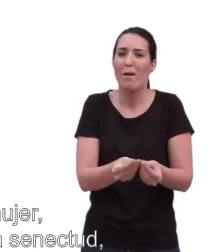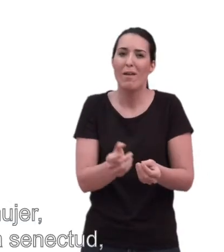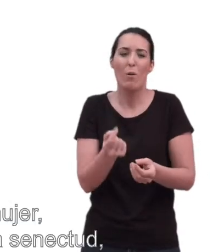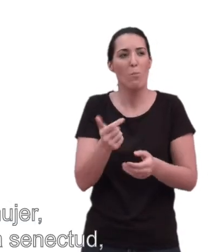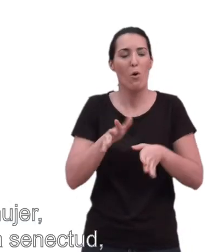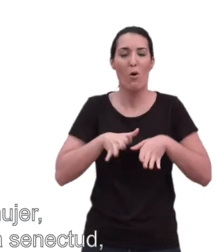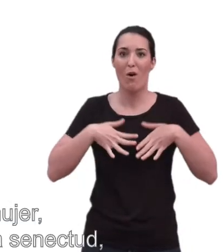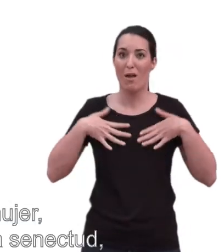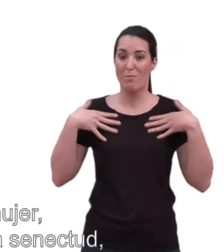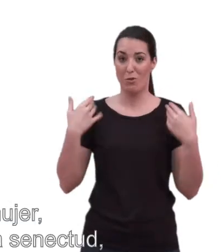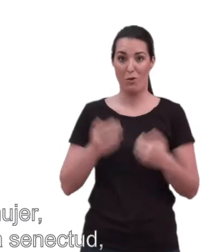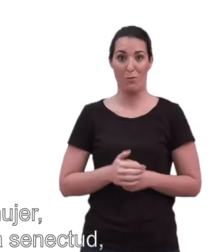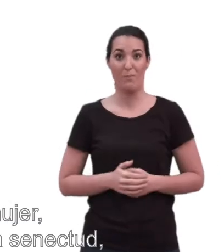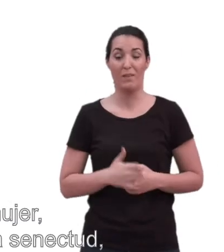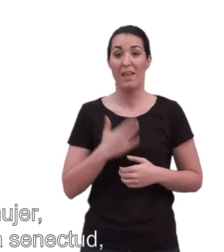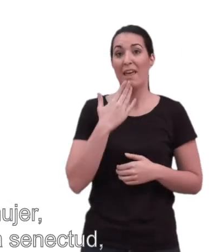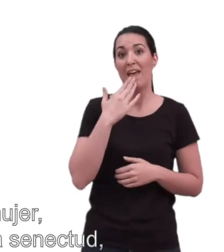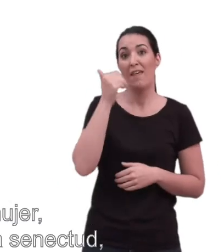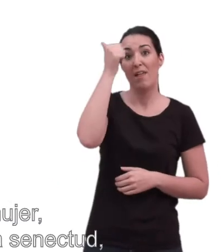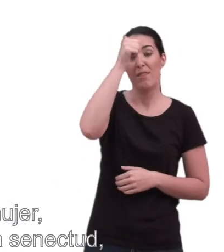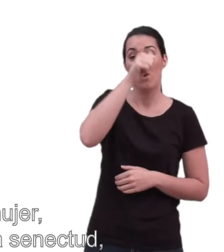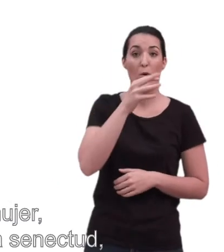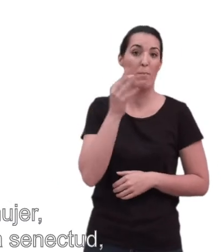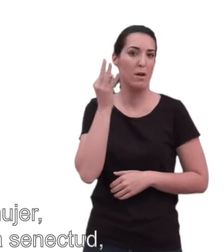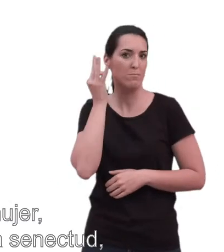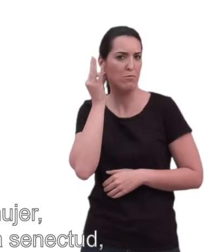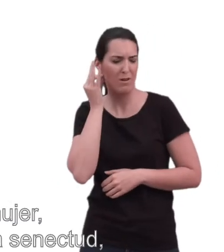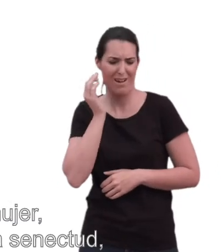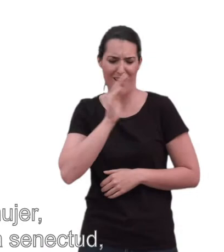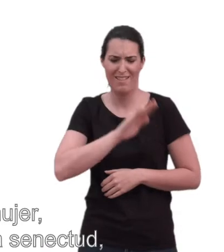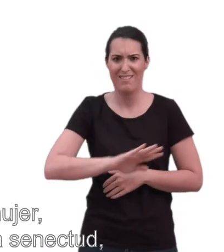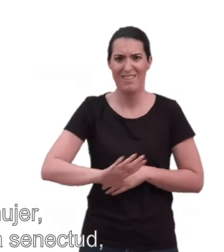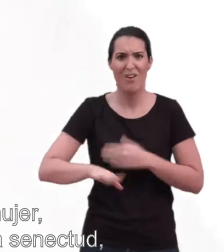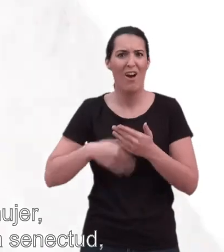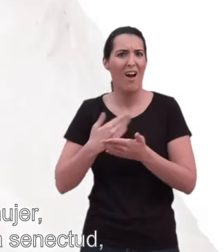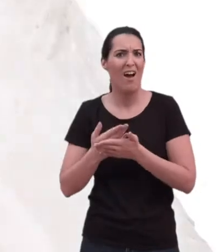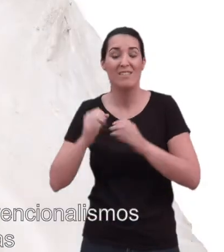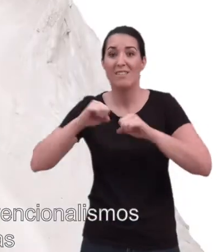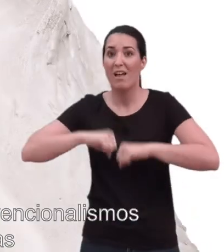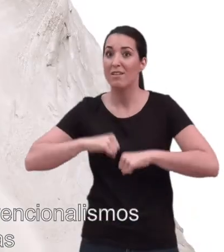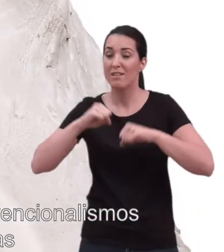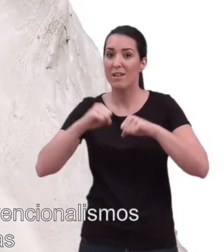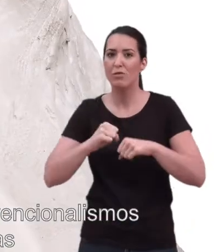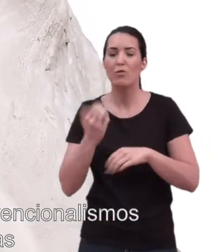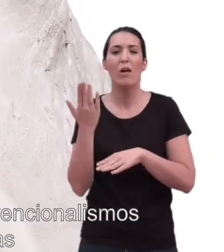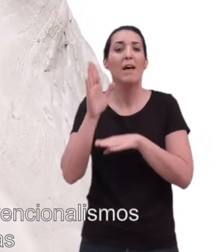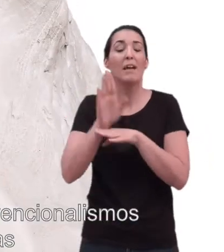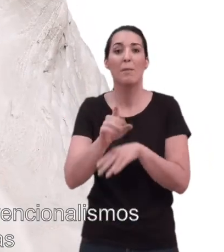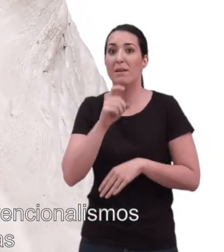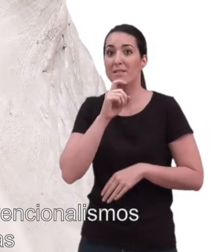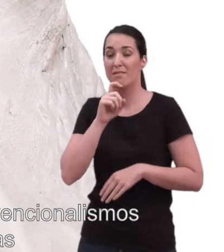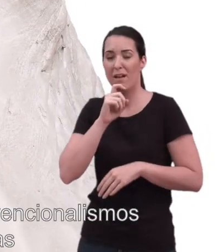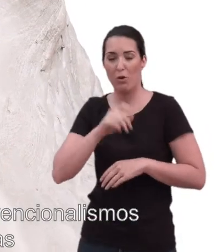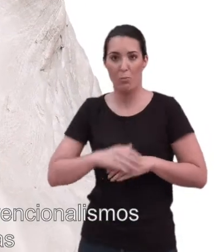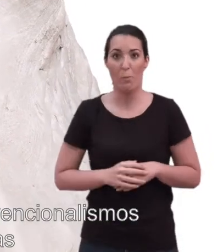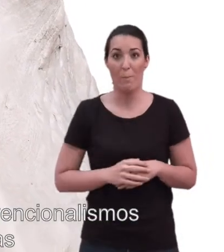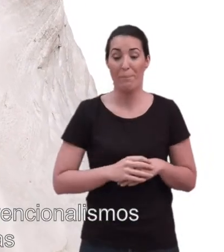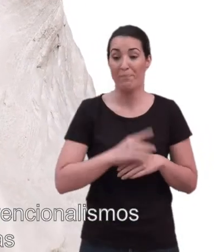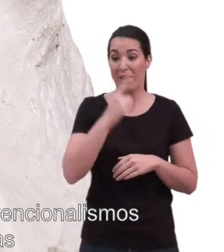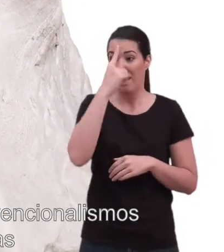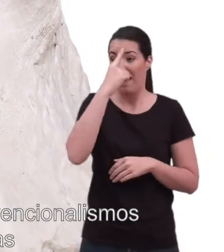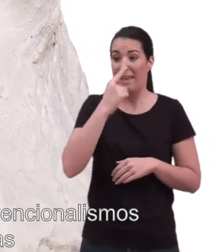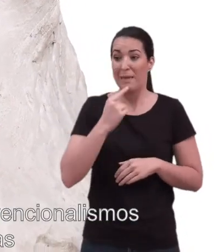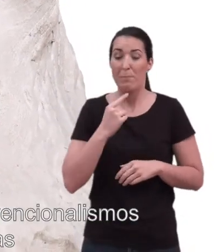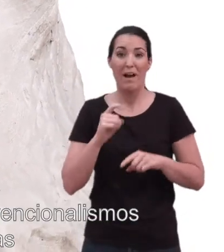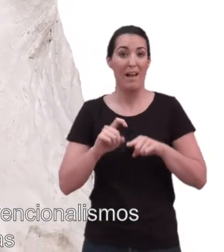Las edades del hombre y la mujer, desde la más tierna infancia hasta la senectud, son representadas huyendo de los convencionalismos y de